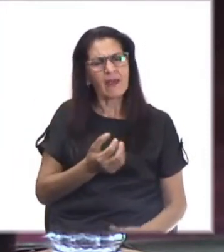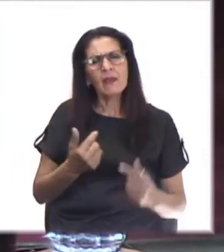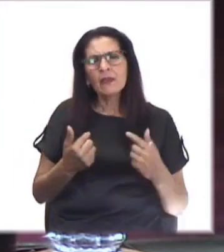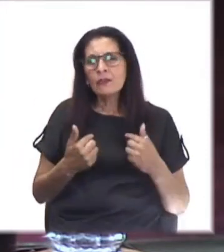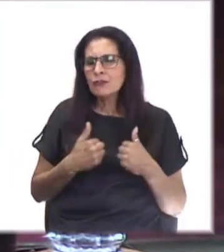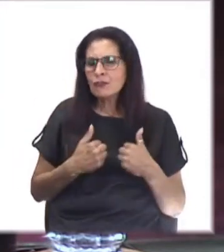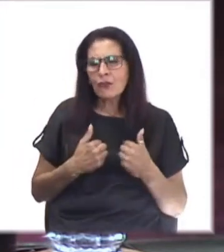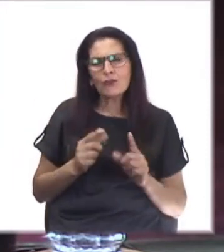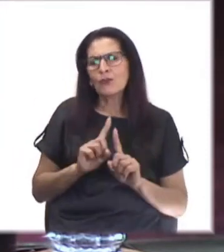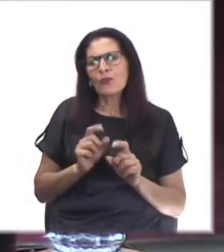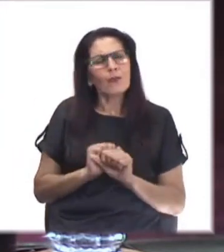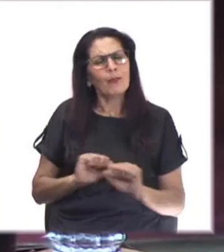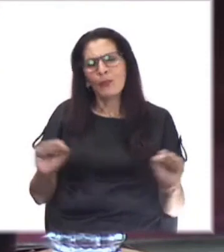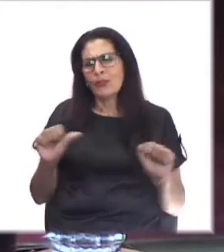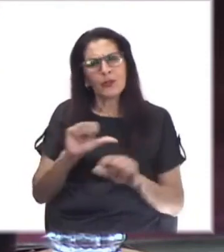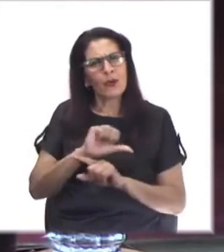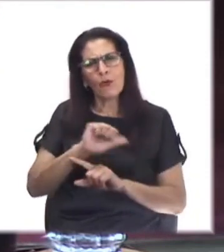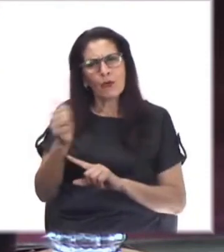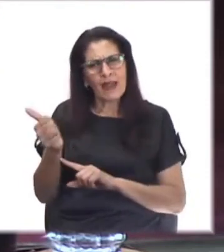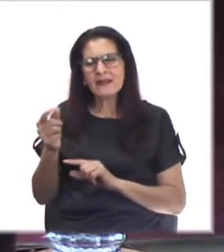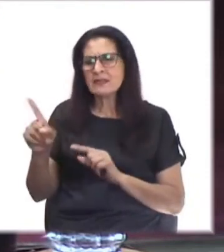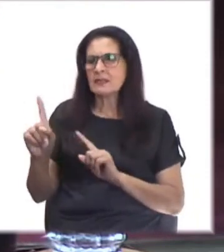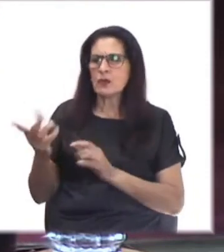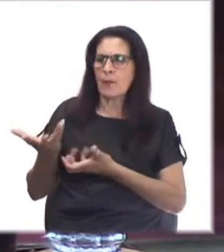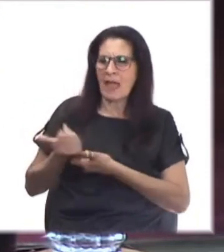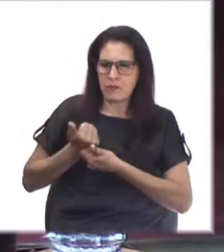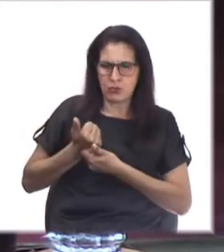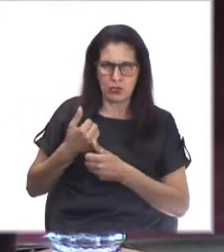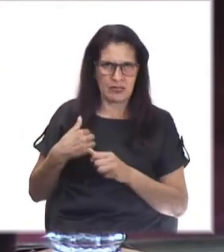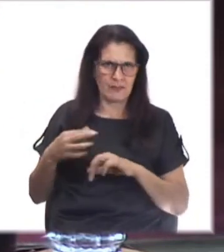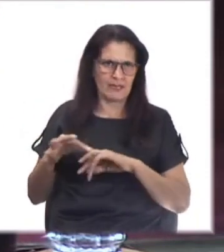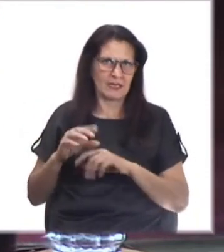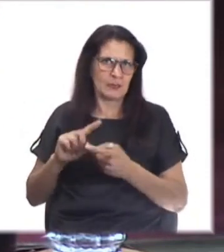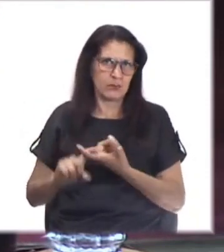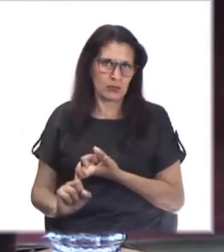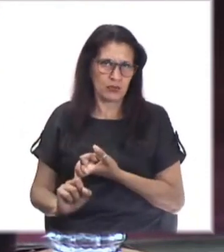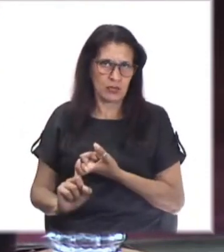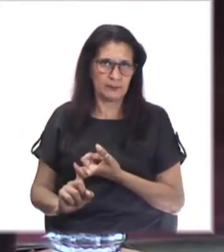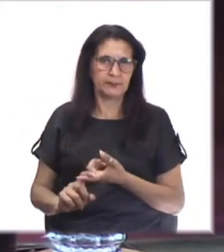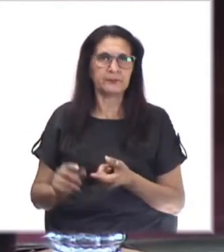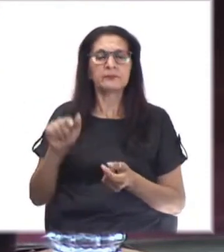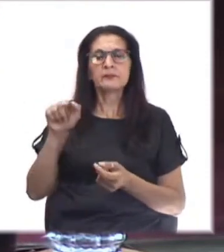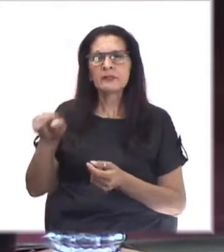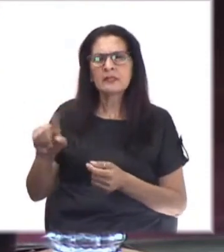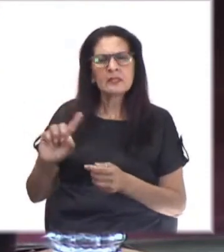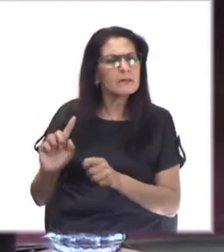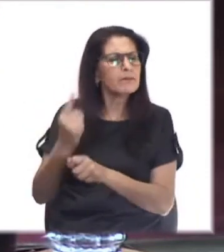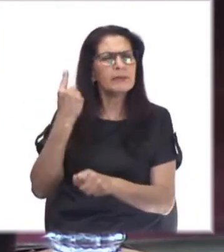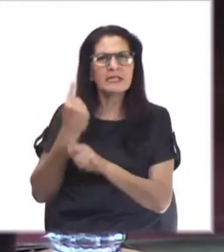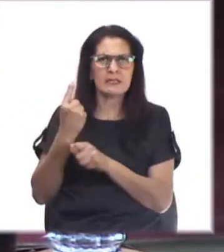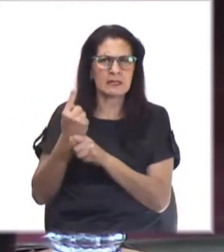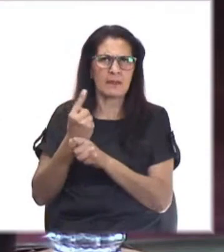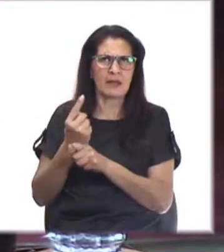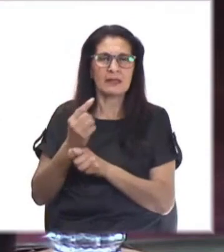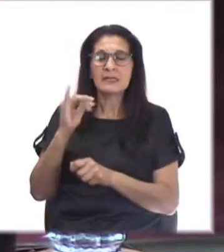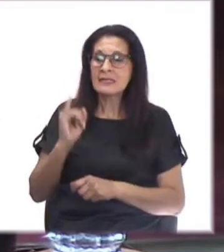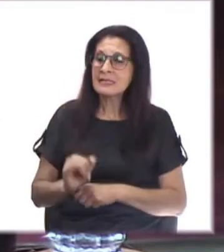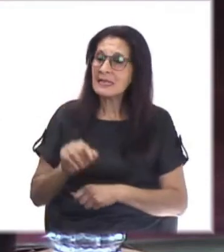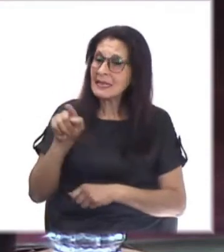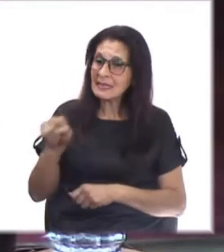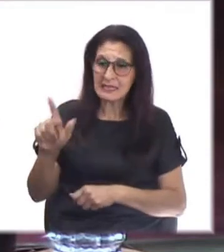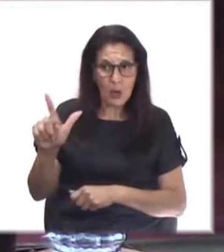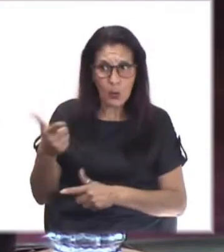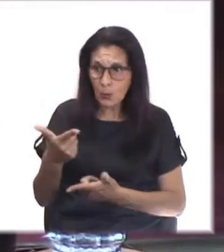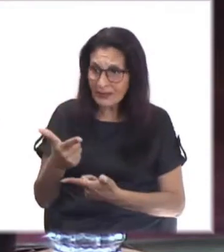hubiera logrado lo que hice sin ella. María Auxiliadora fue el factor total. Sin ella, yo no